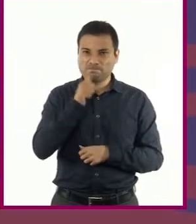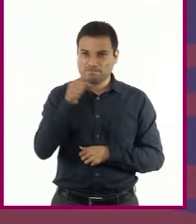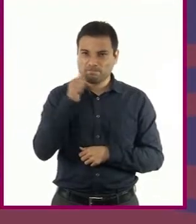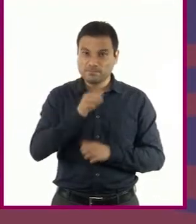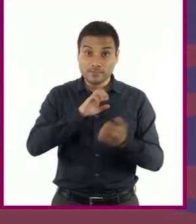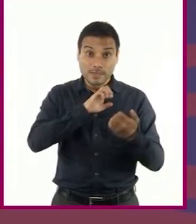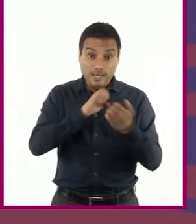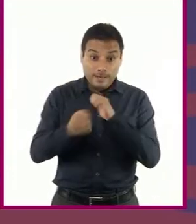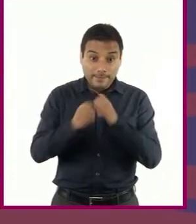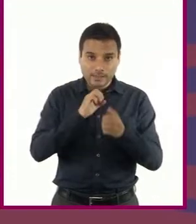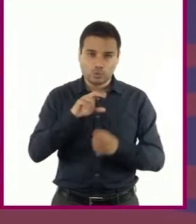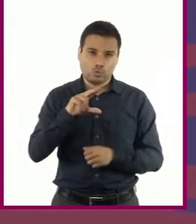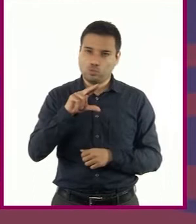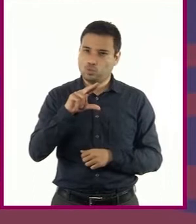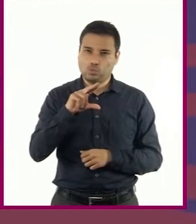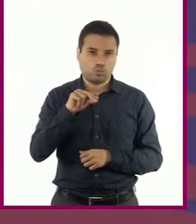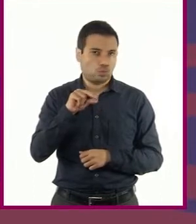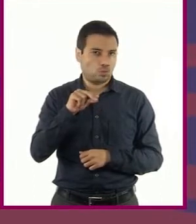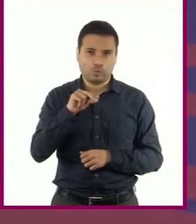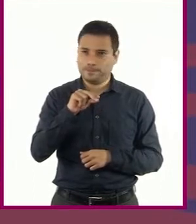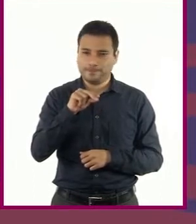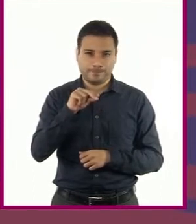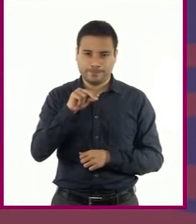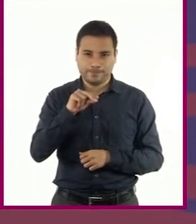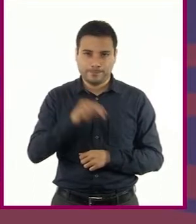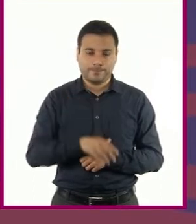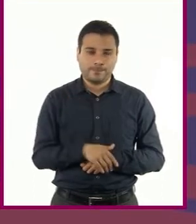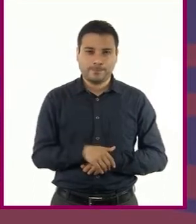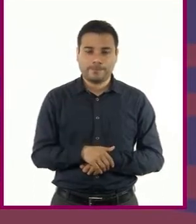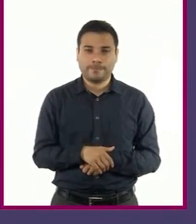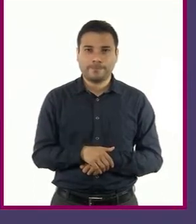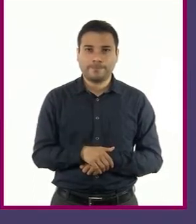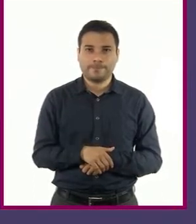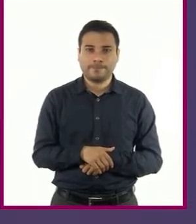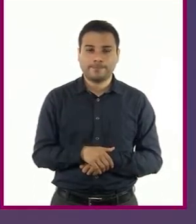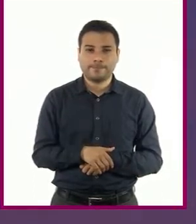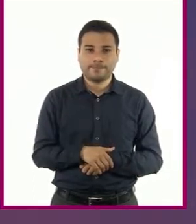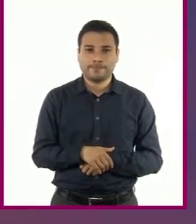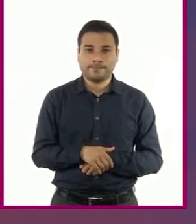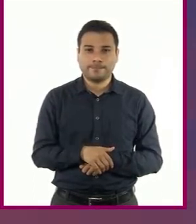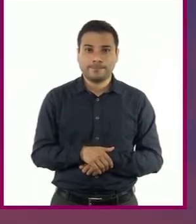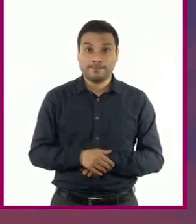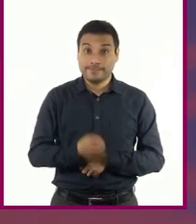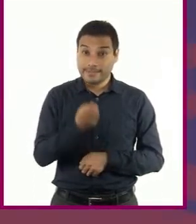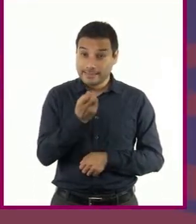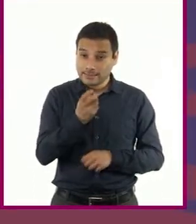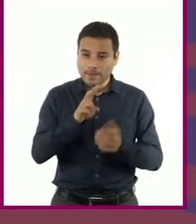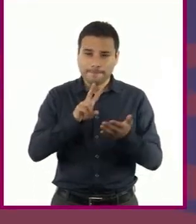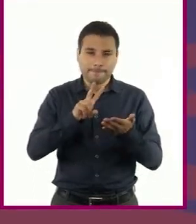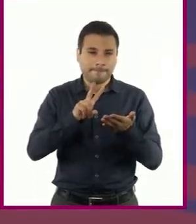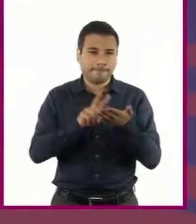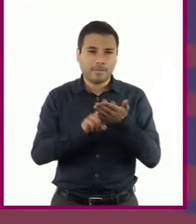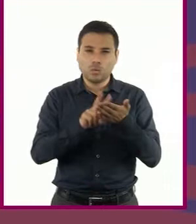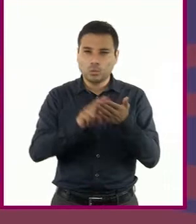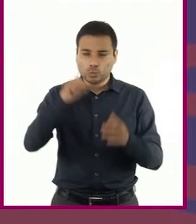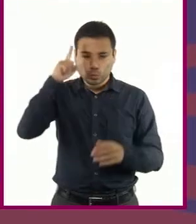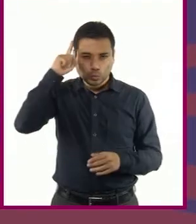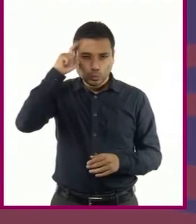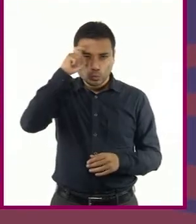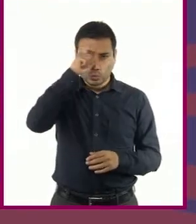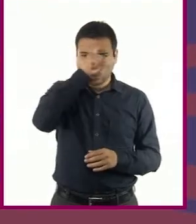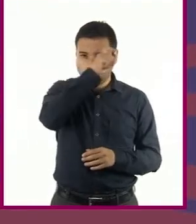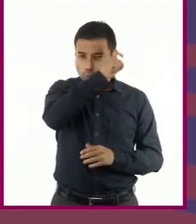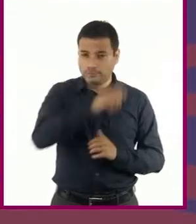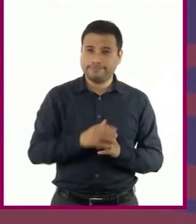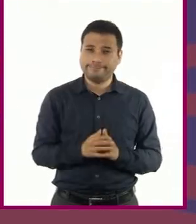como participantes en la formación de la voluntad política nacional. Este es el valor más difícil de entender y asumir dentro